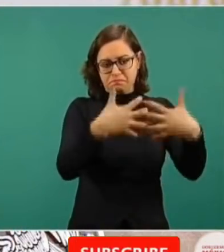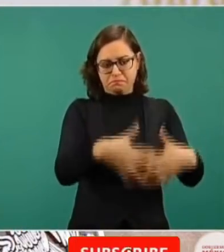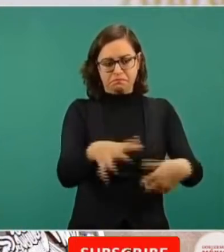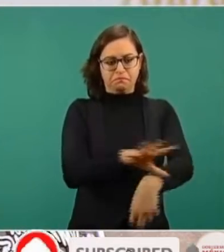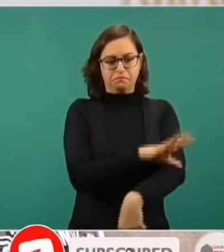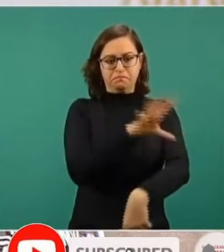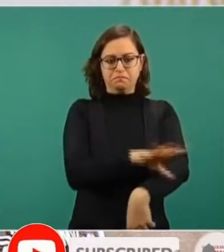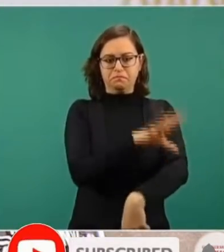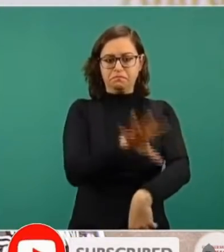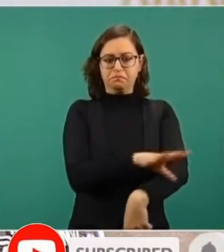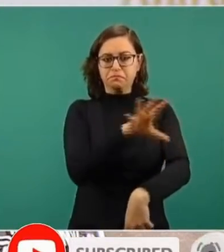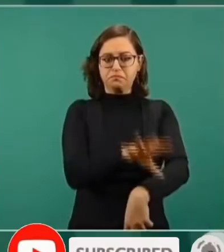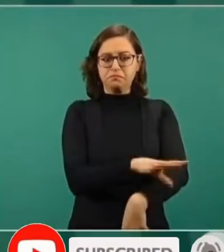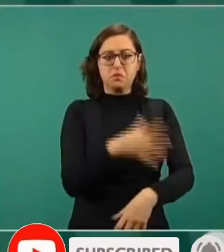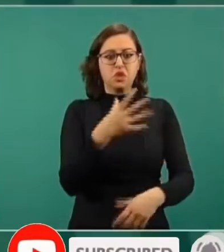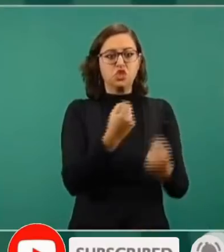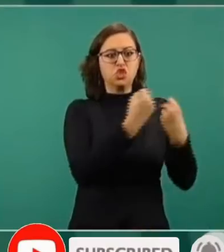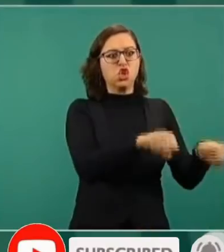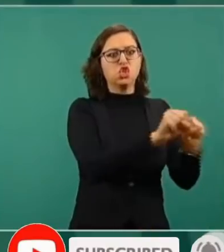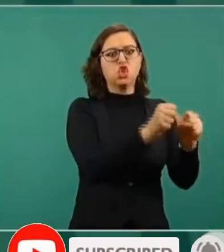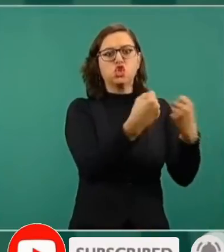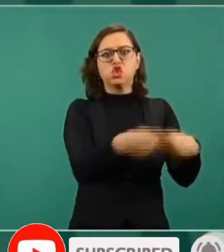finge tener múltiples socios